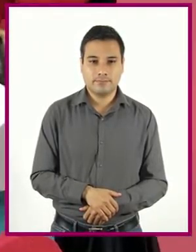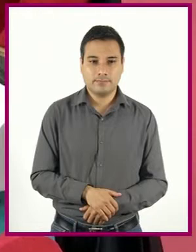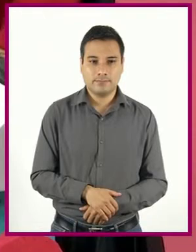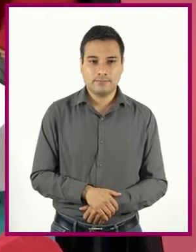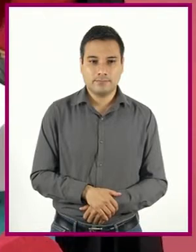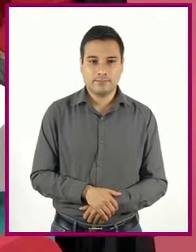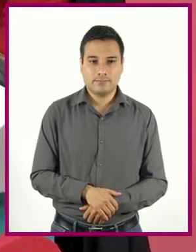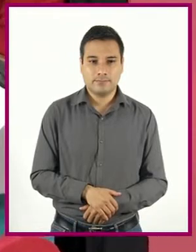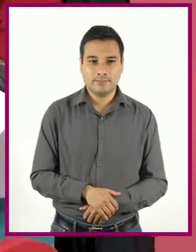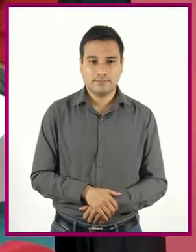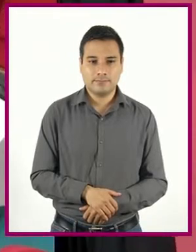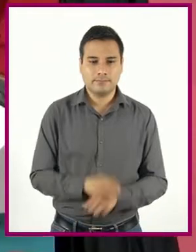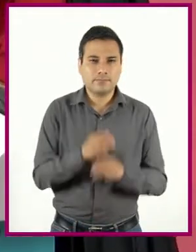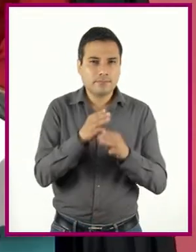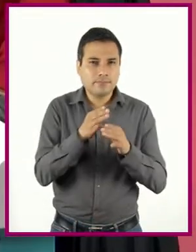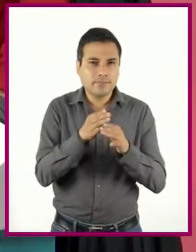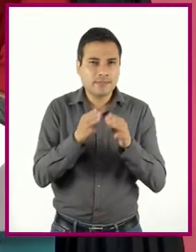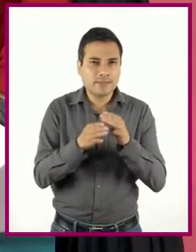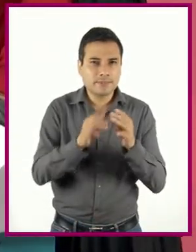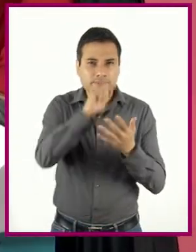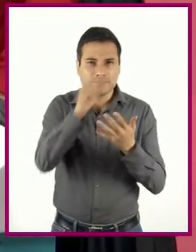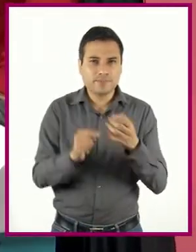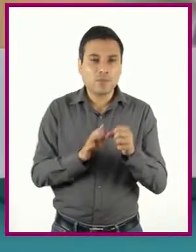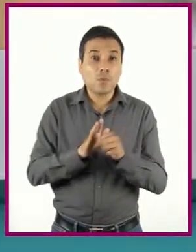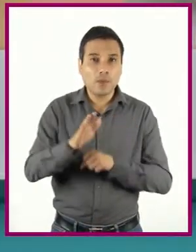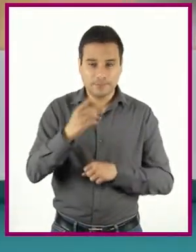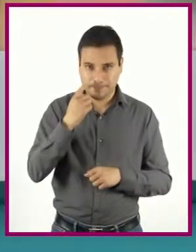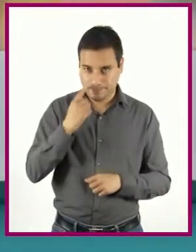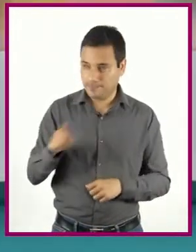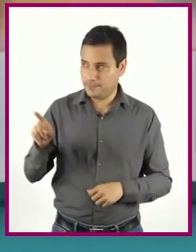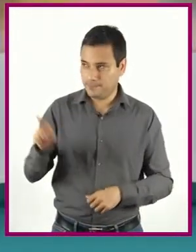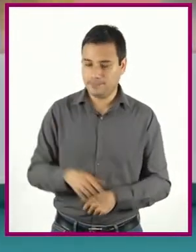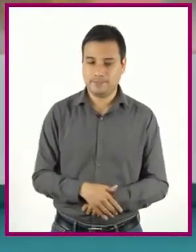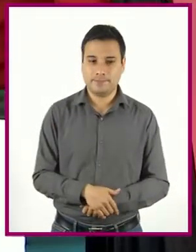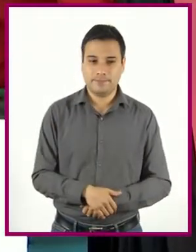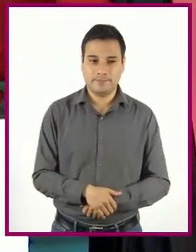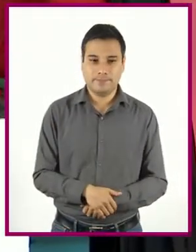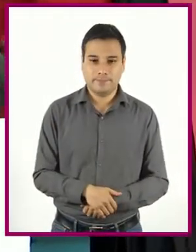Disculpen, nuestros materiales son hielos, agua,